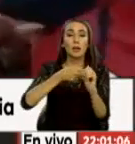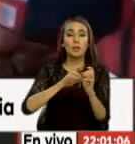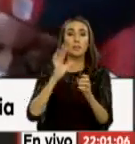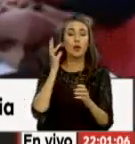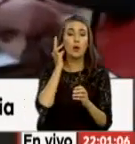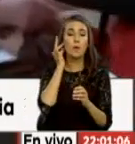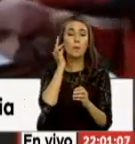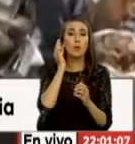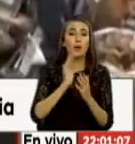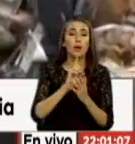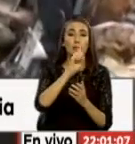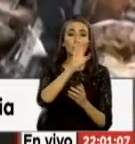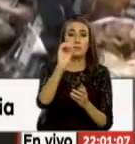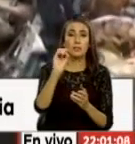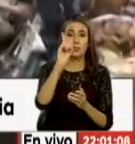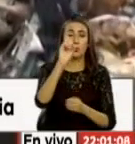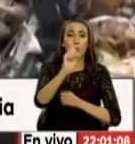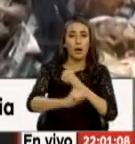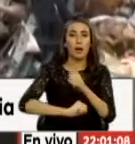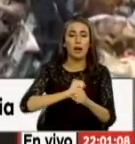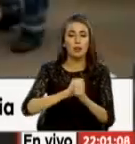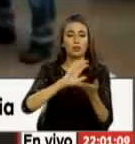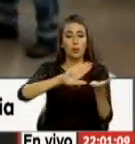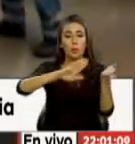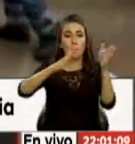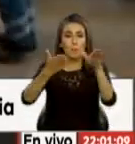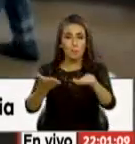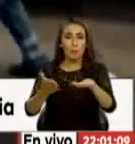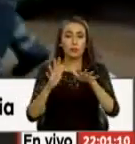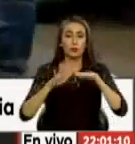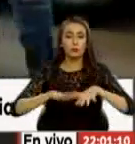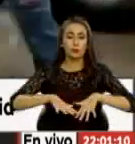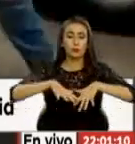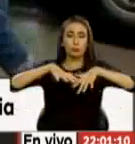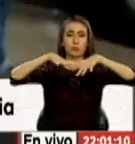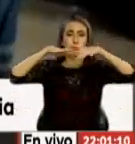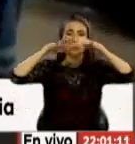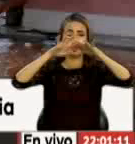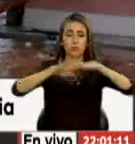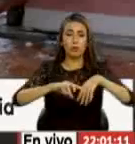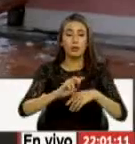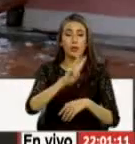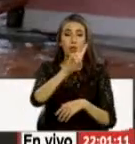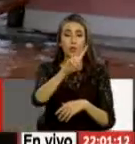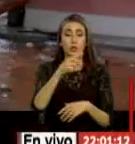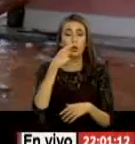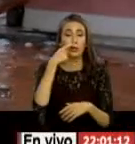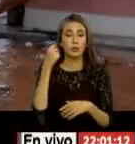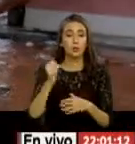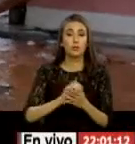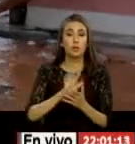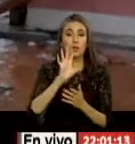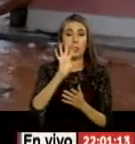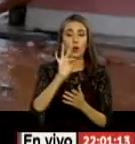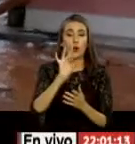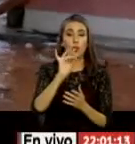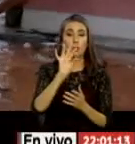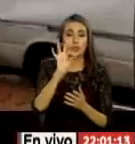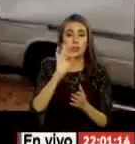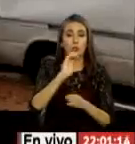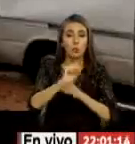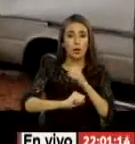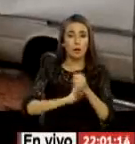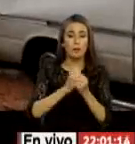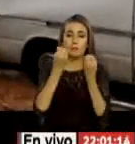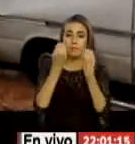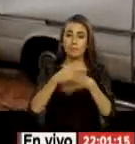de 101 años que fue encontrada muerta en su vivienda completamente inundada. Otros dos hombres de 89 y 65 años perdieron la vida en